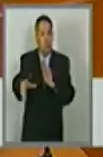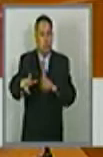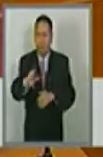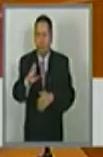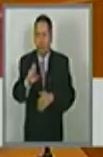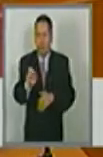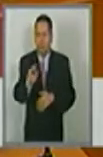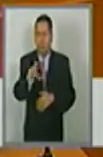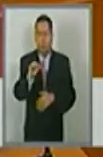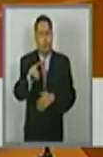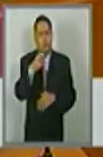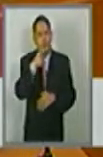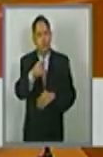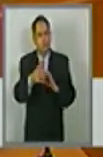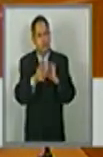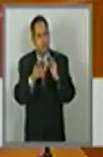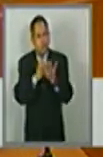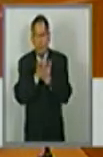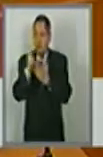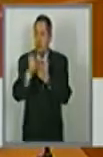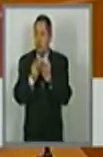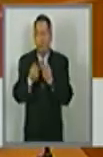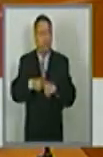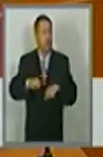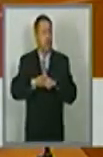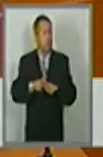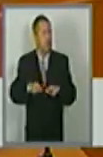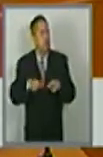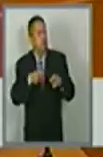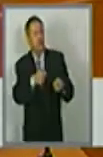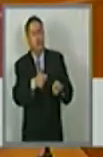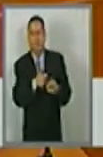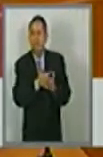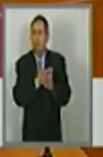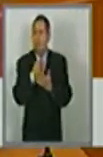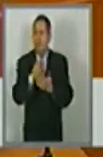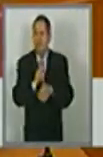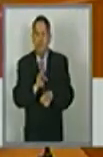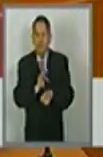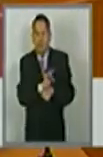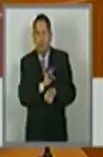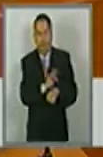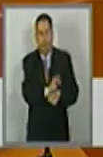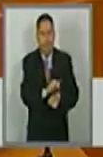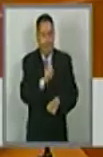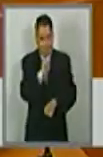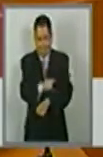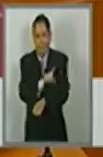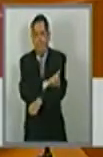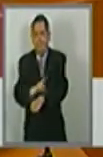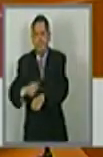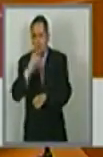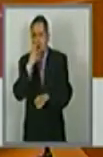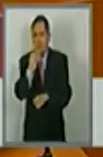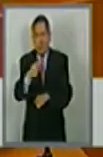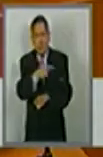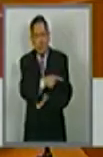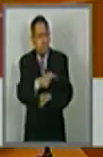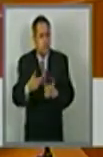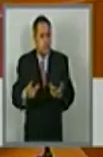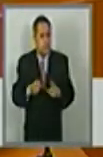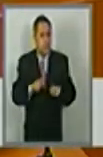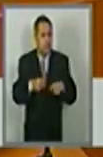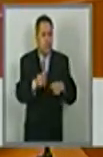Reforma da cuenta del uso de un programa social por parte de la delegación Coyoacán, en la que